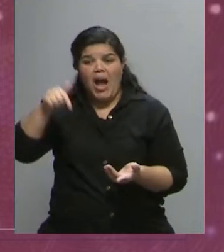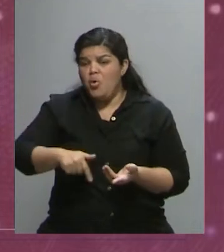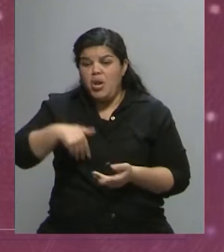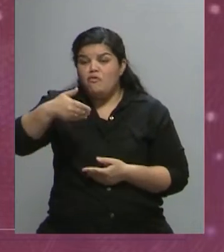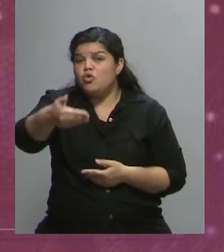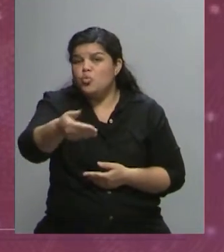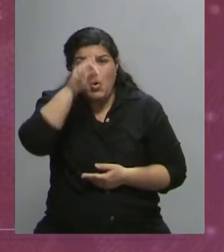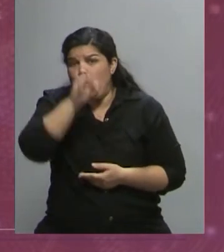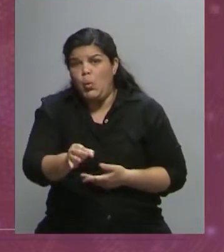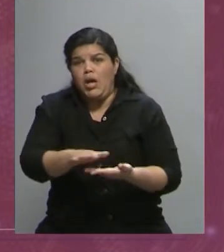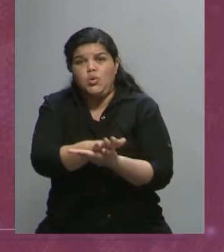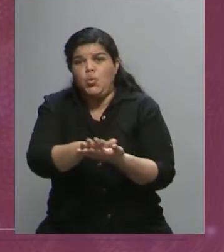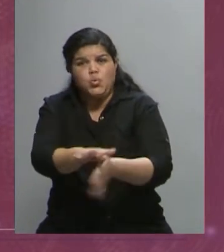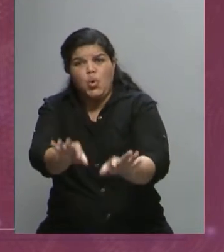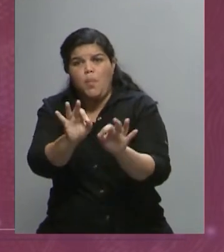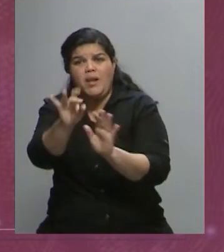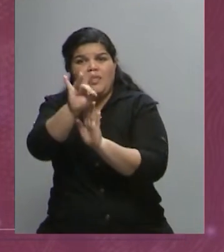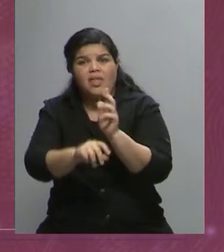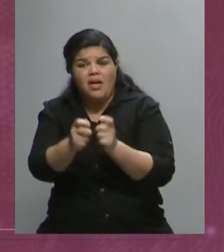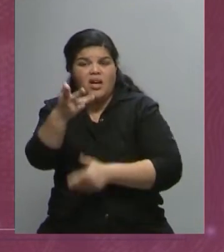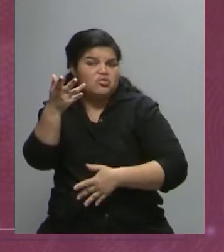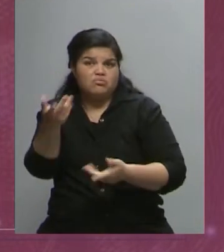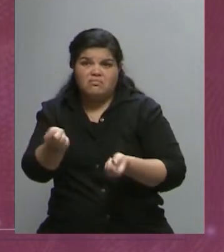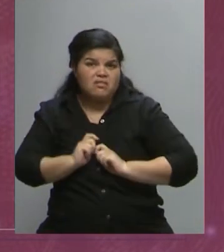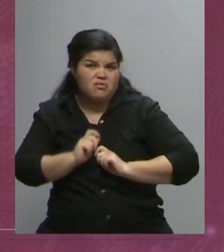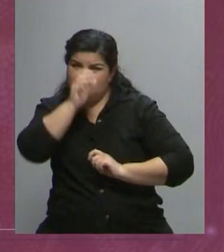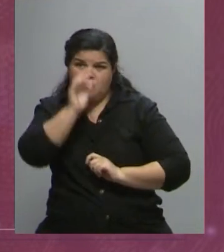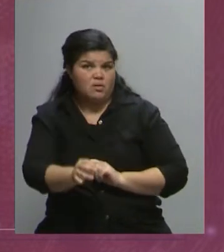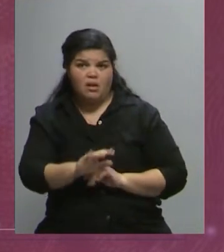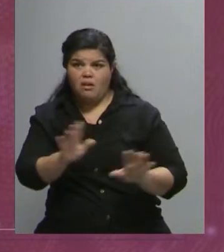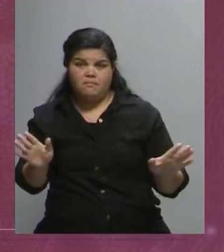a ser nunca, exactamente, sí. Bien, Walter. Bueno,